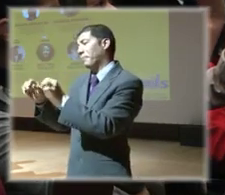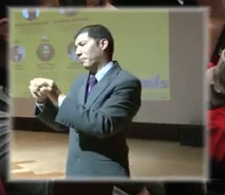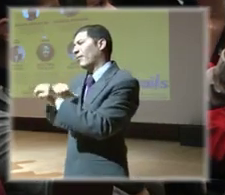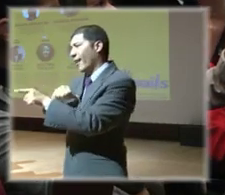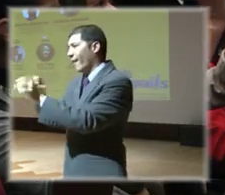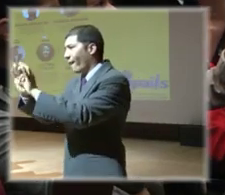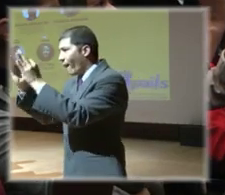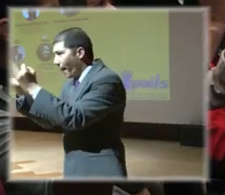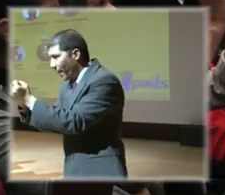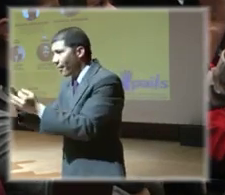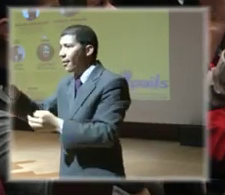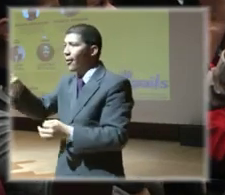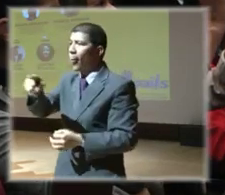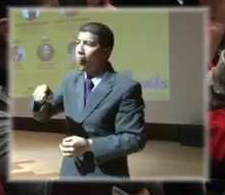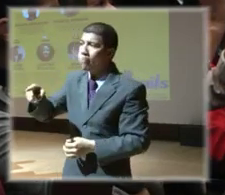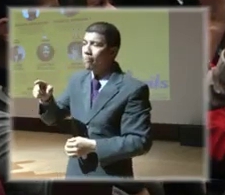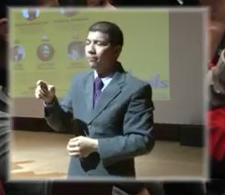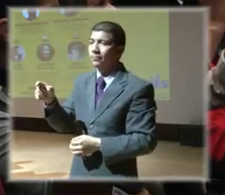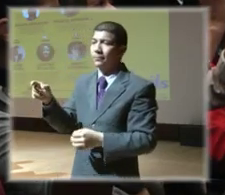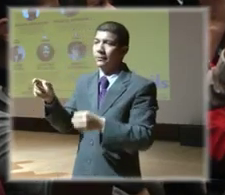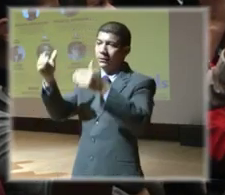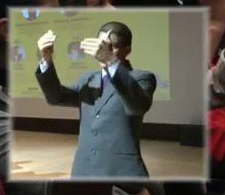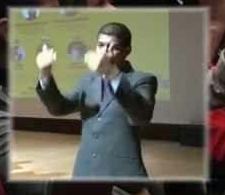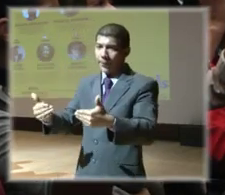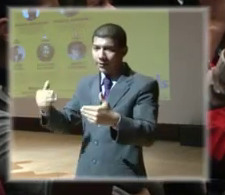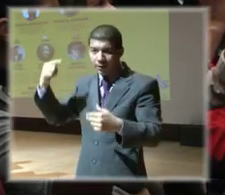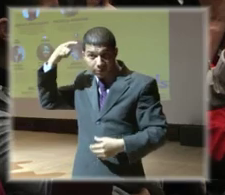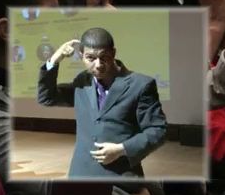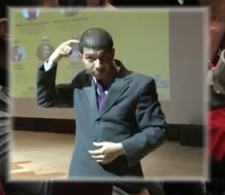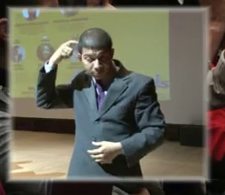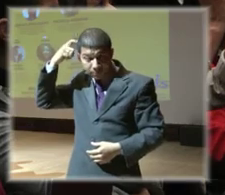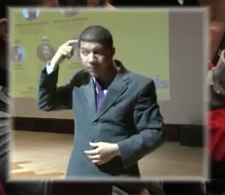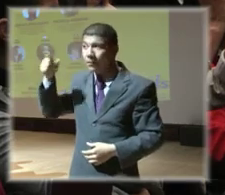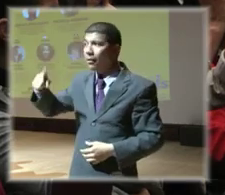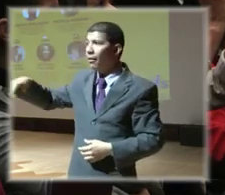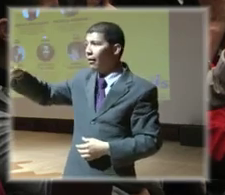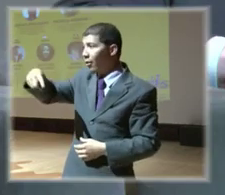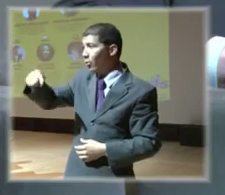de aquí se identifique como familiares de personas representa esas inquietudes.